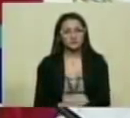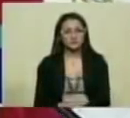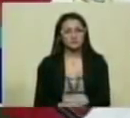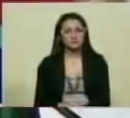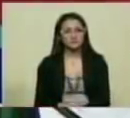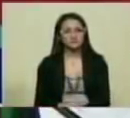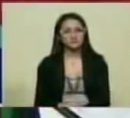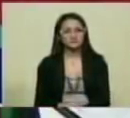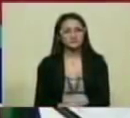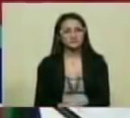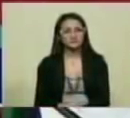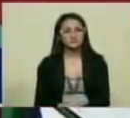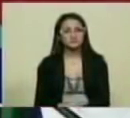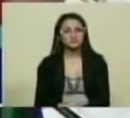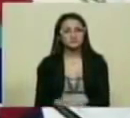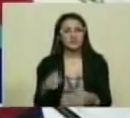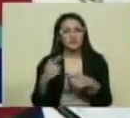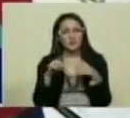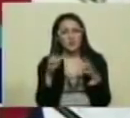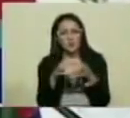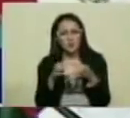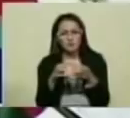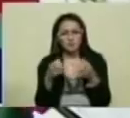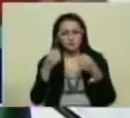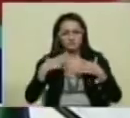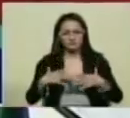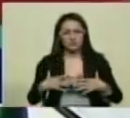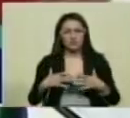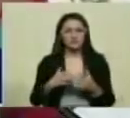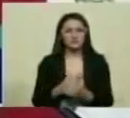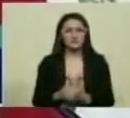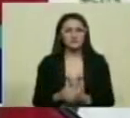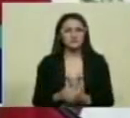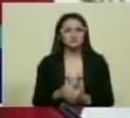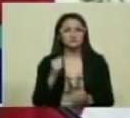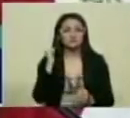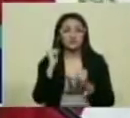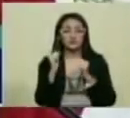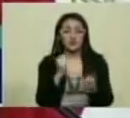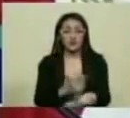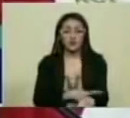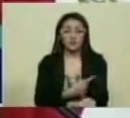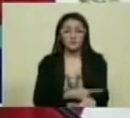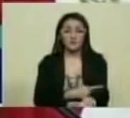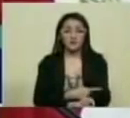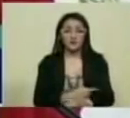de las nuevas tribus, disfrazados y qué sé yo, y habían asesinado a unos hermanos.